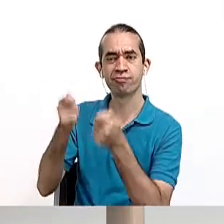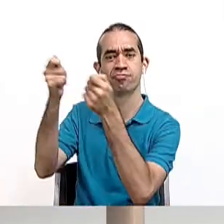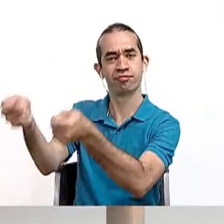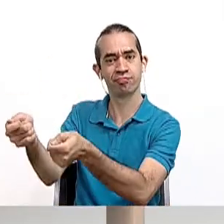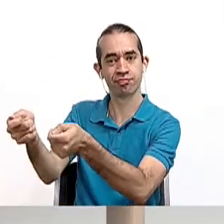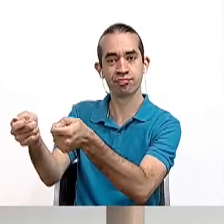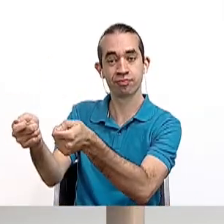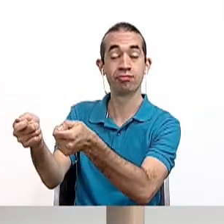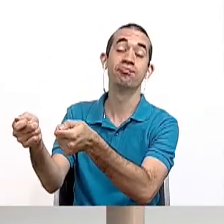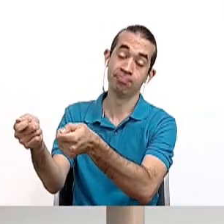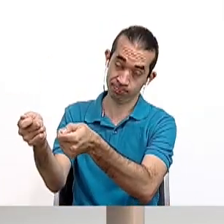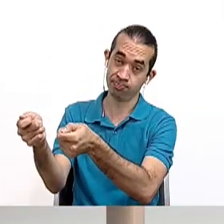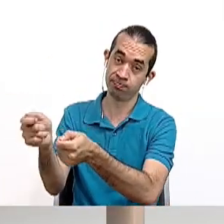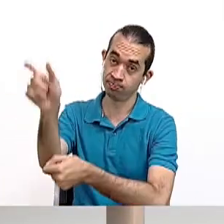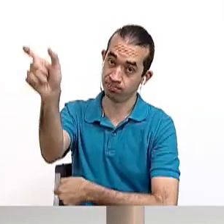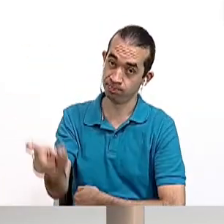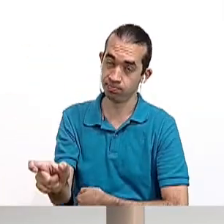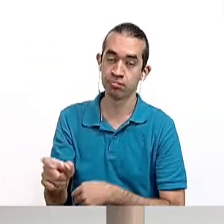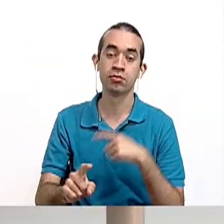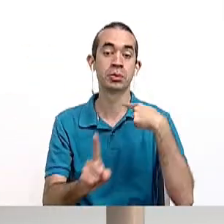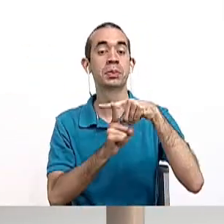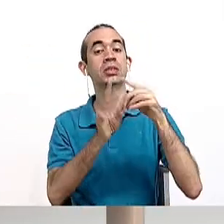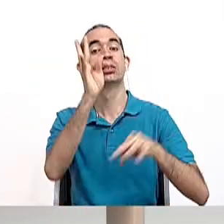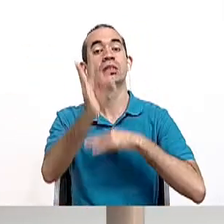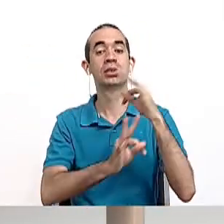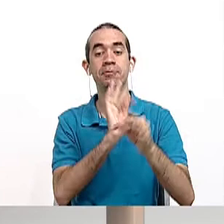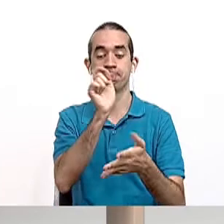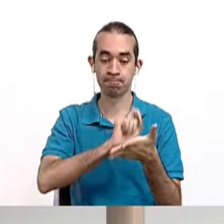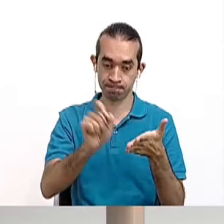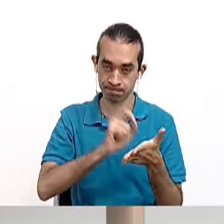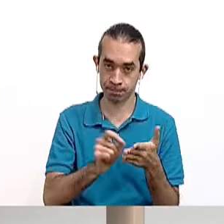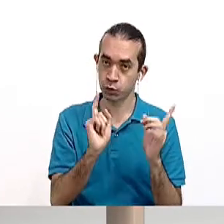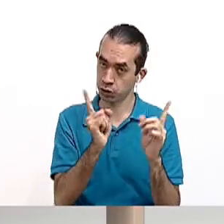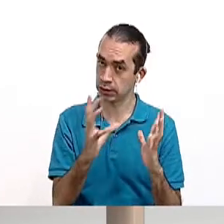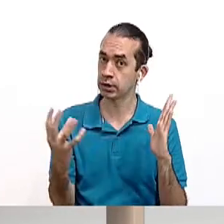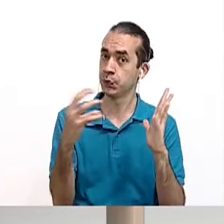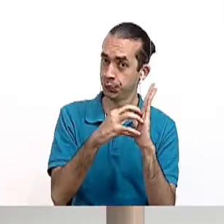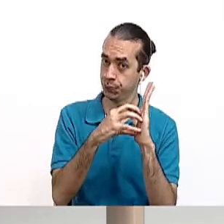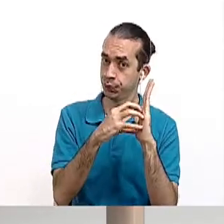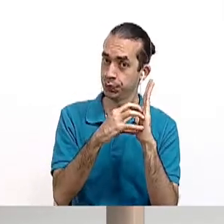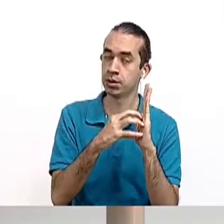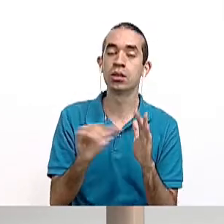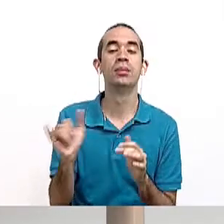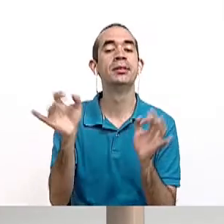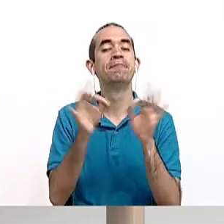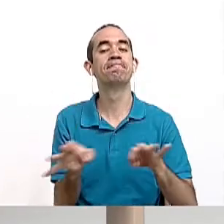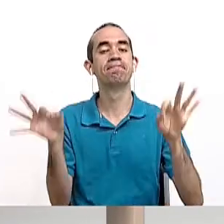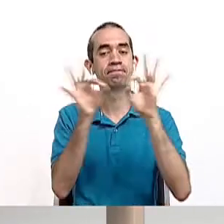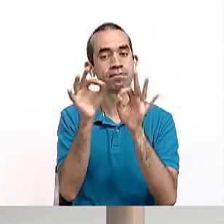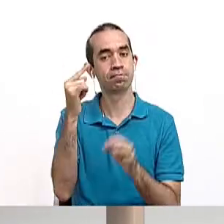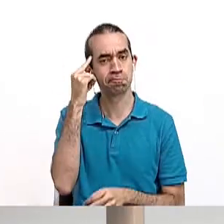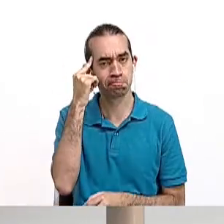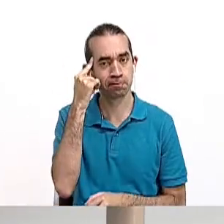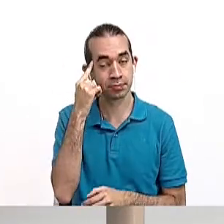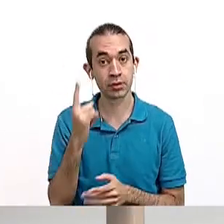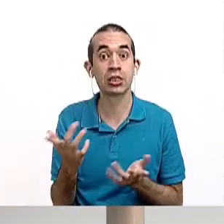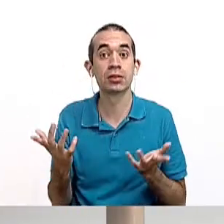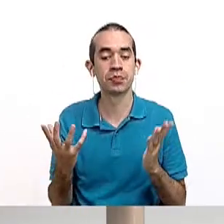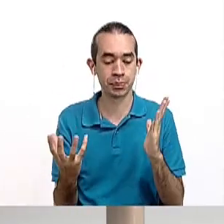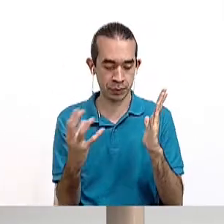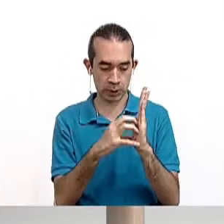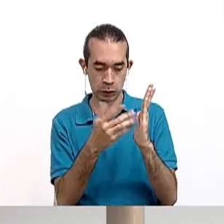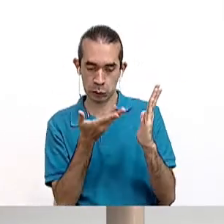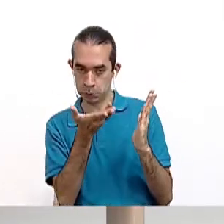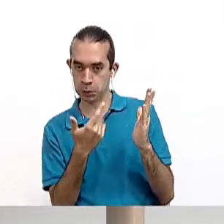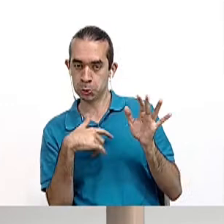todo, ¿qué tipo de texto voy a escribir? Es muy importante considerar cuál va a ser el texto que voy a